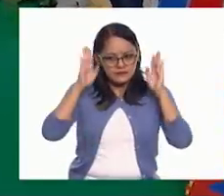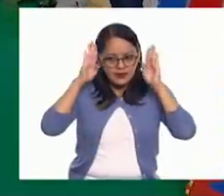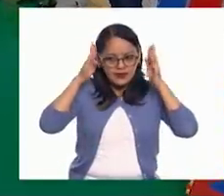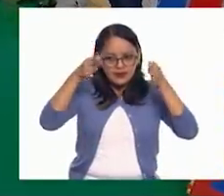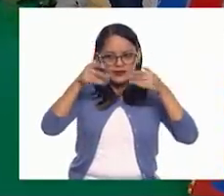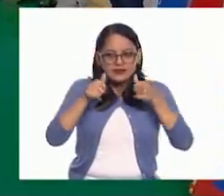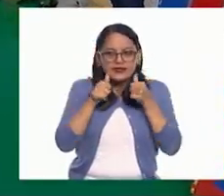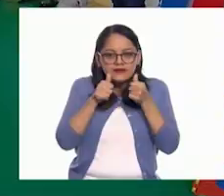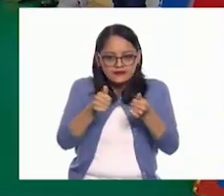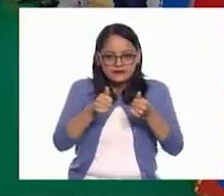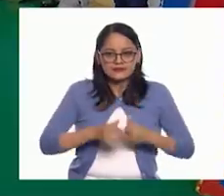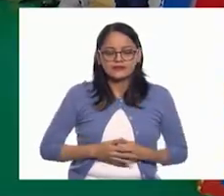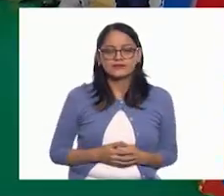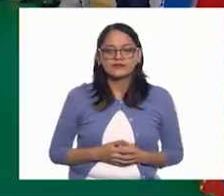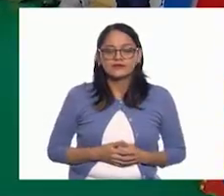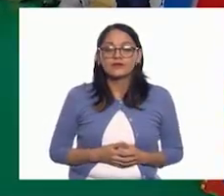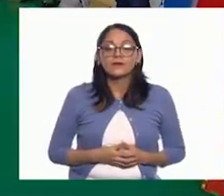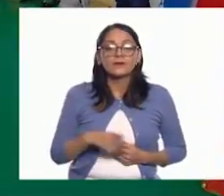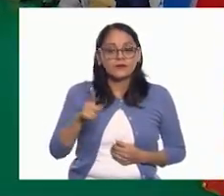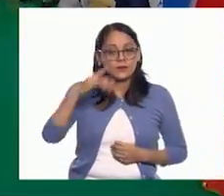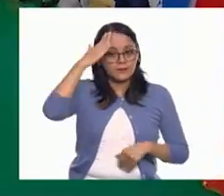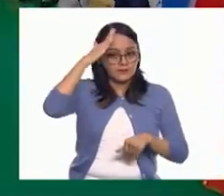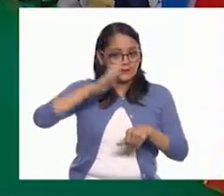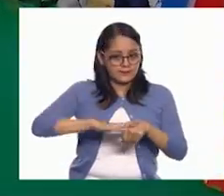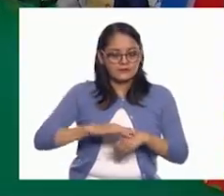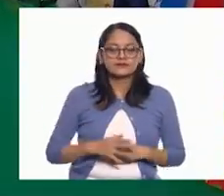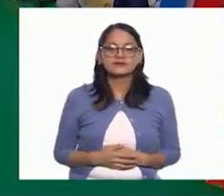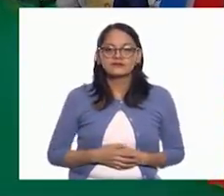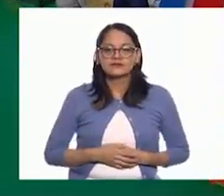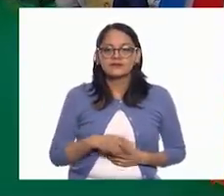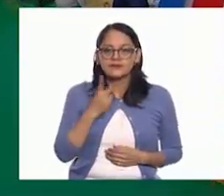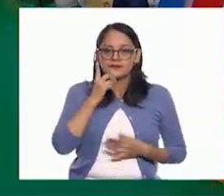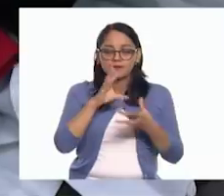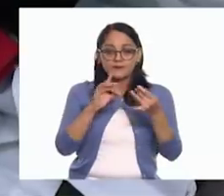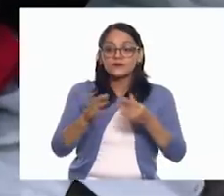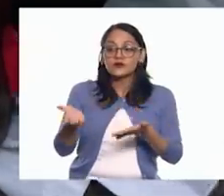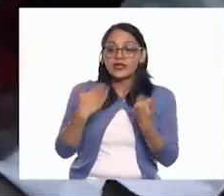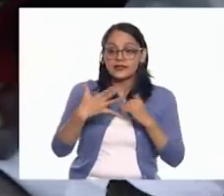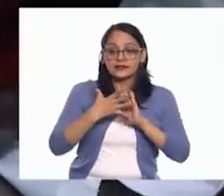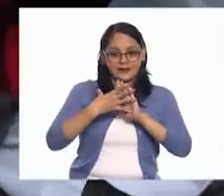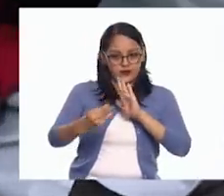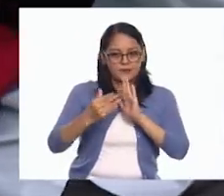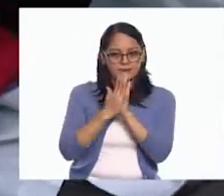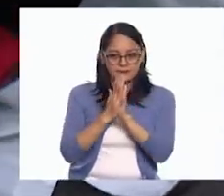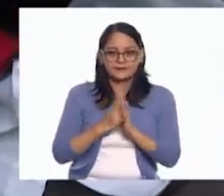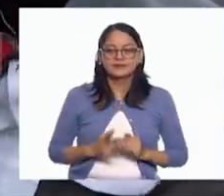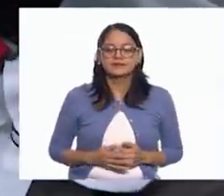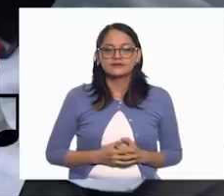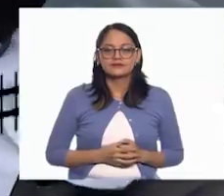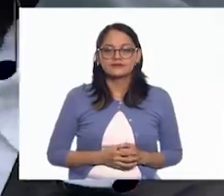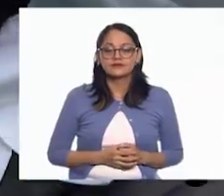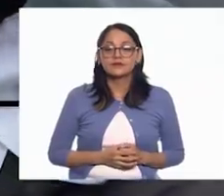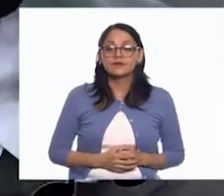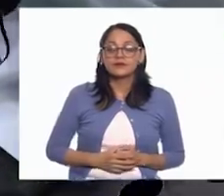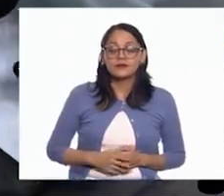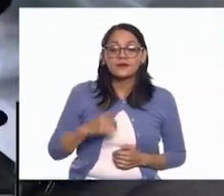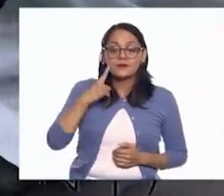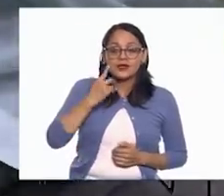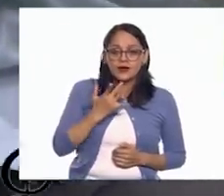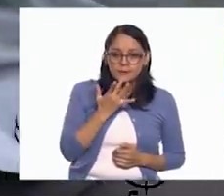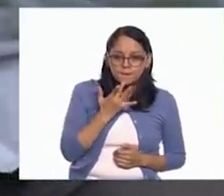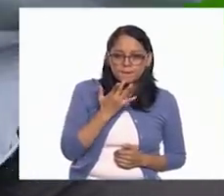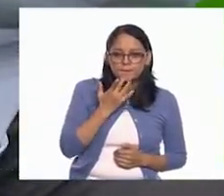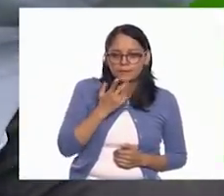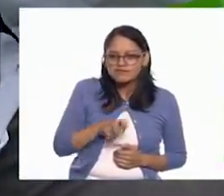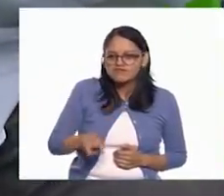concentración y su memoria. Dice así. Repitan conmigo. Cuando la rana sale